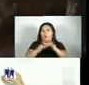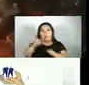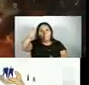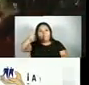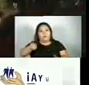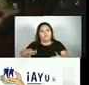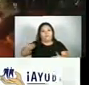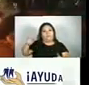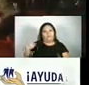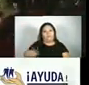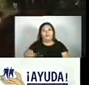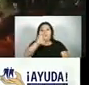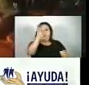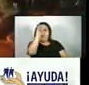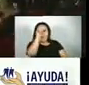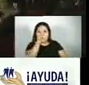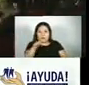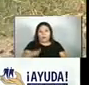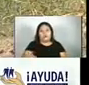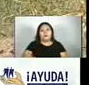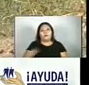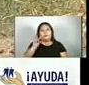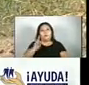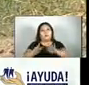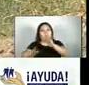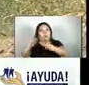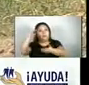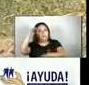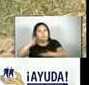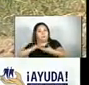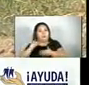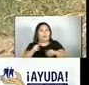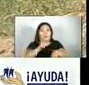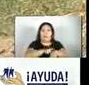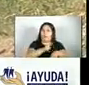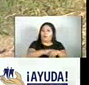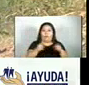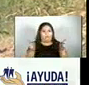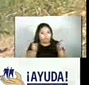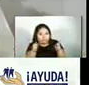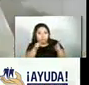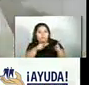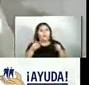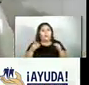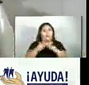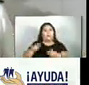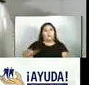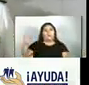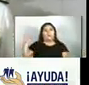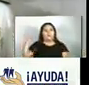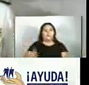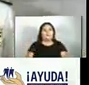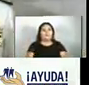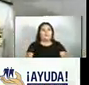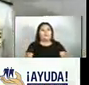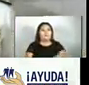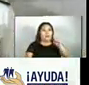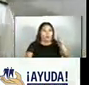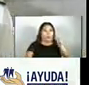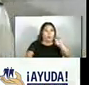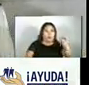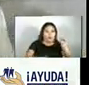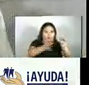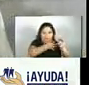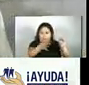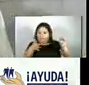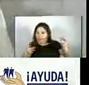En febrero a la fecha se reportan 26 menos que el mismo periodo del 2021. Es decir, desde el 1 de enero